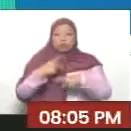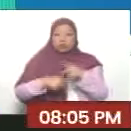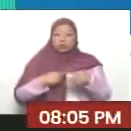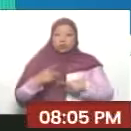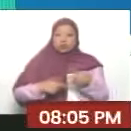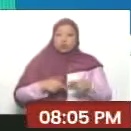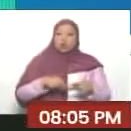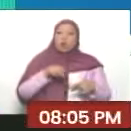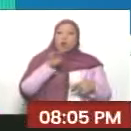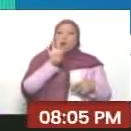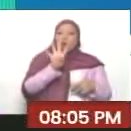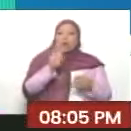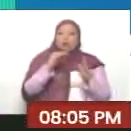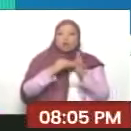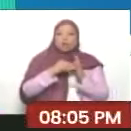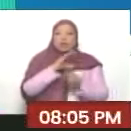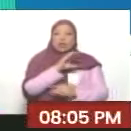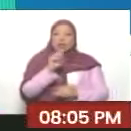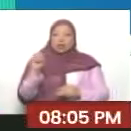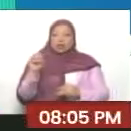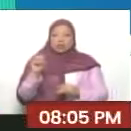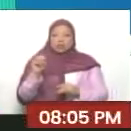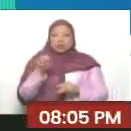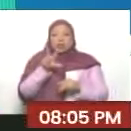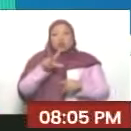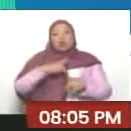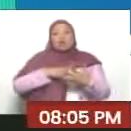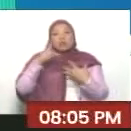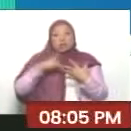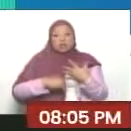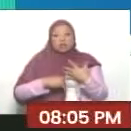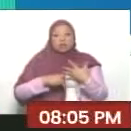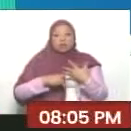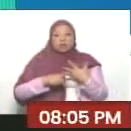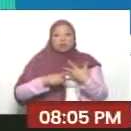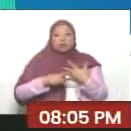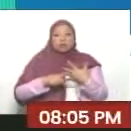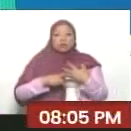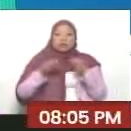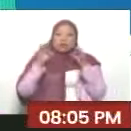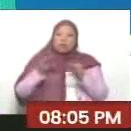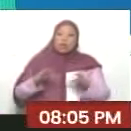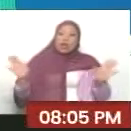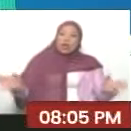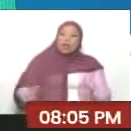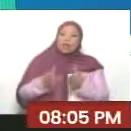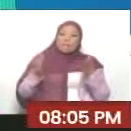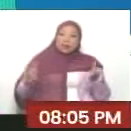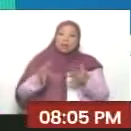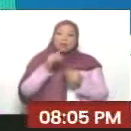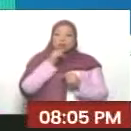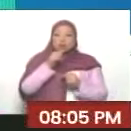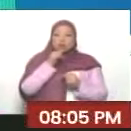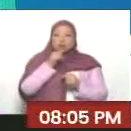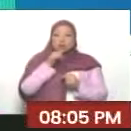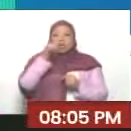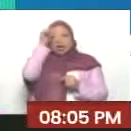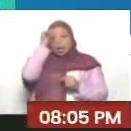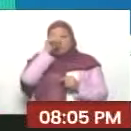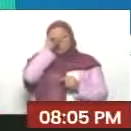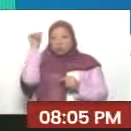en los 4.500 se postulen los tres proyectos, se haga la campaña y el